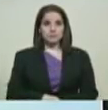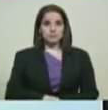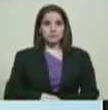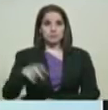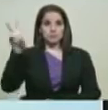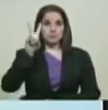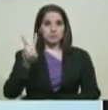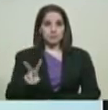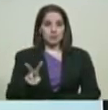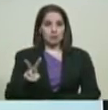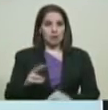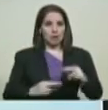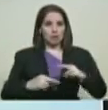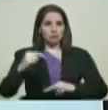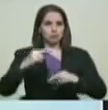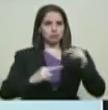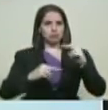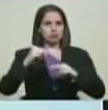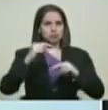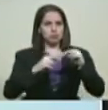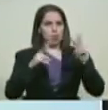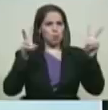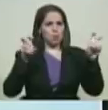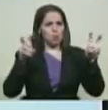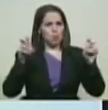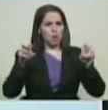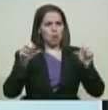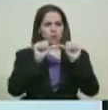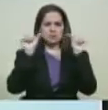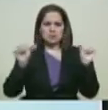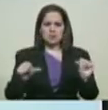Venezuela ha venido construyendo un sistema de garantías